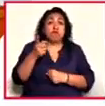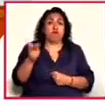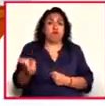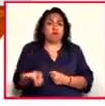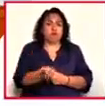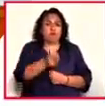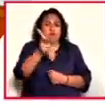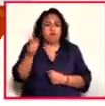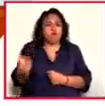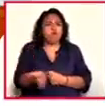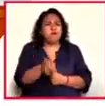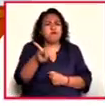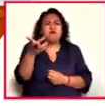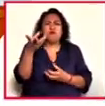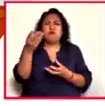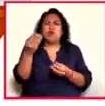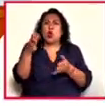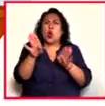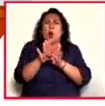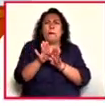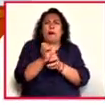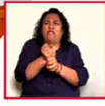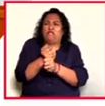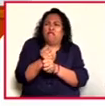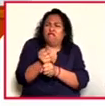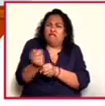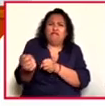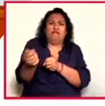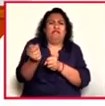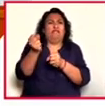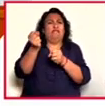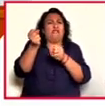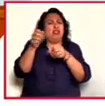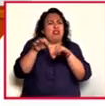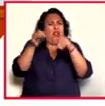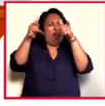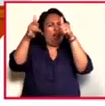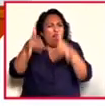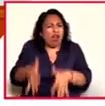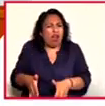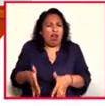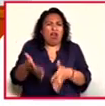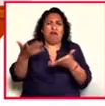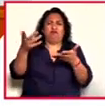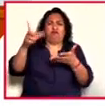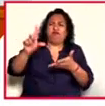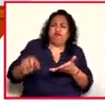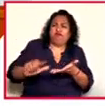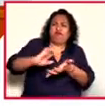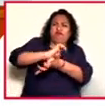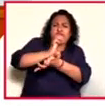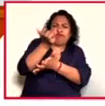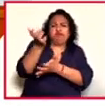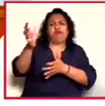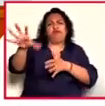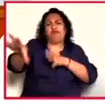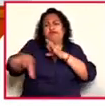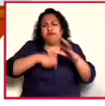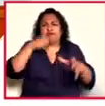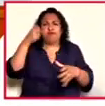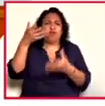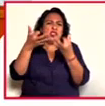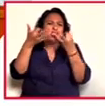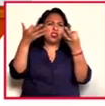sufrido explotación y maltrato, desde lo que puede considerarse despojo de sus